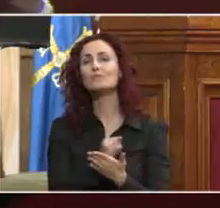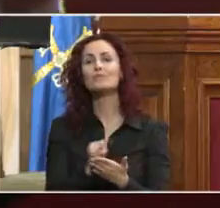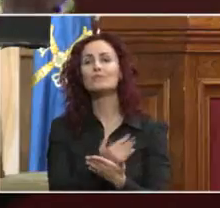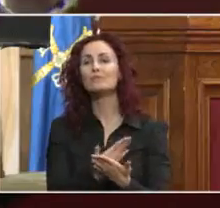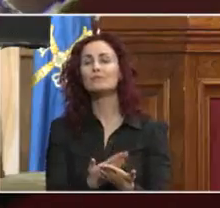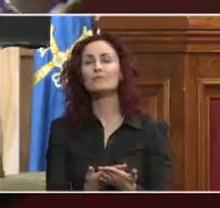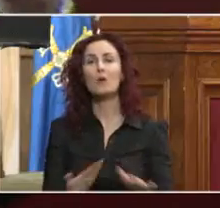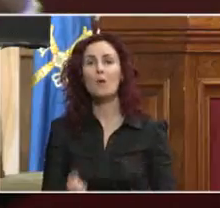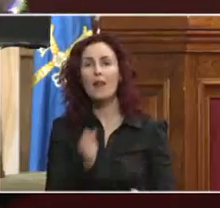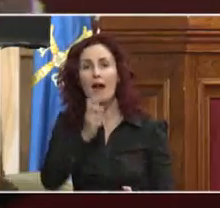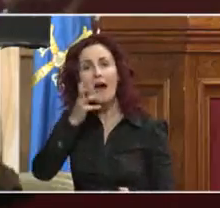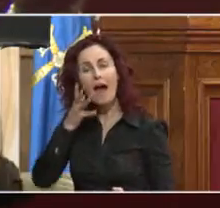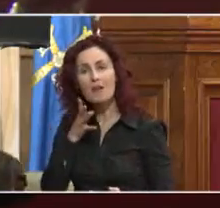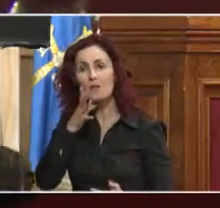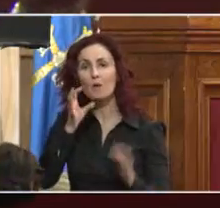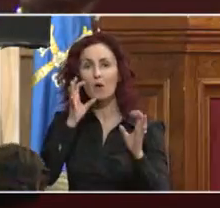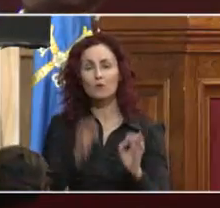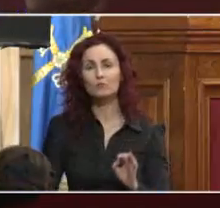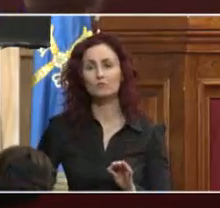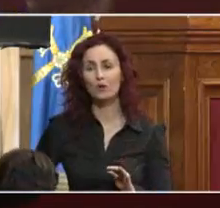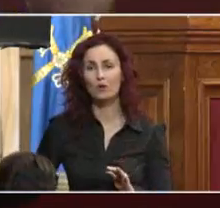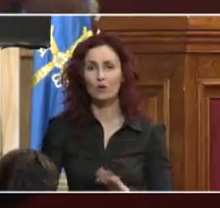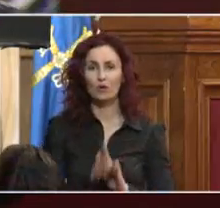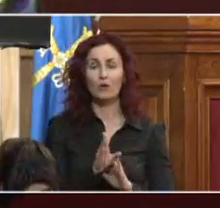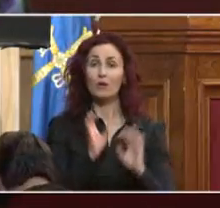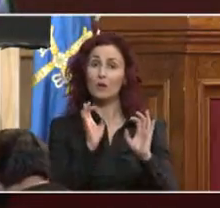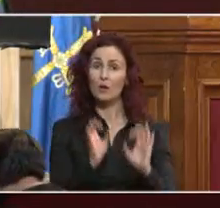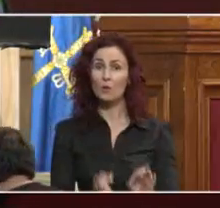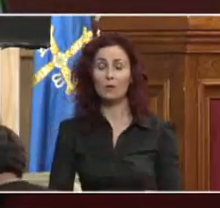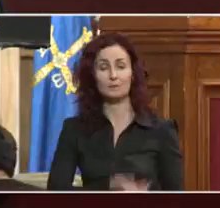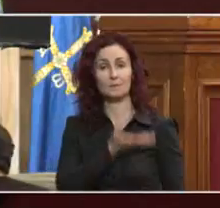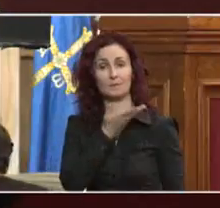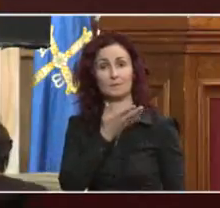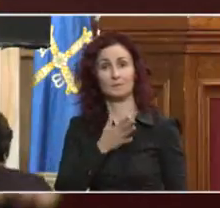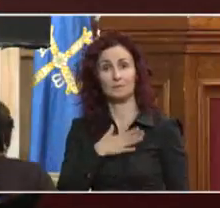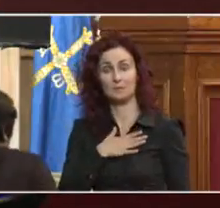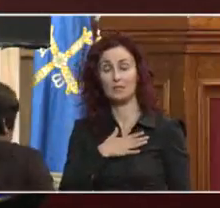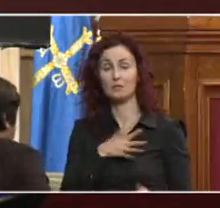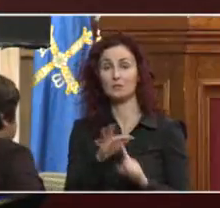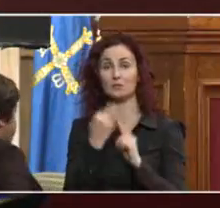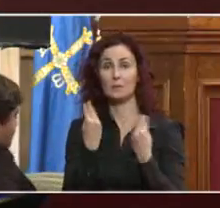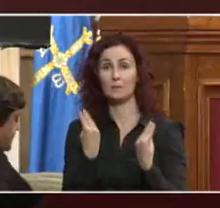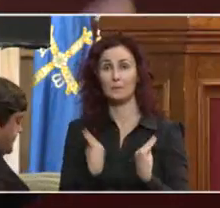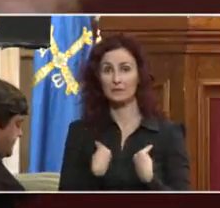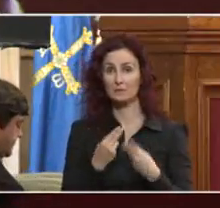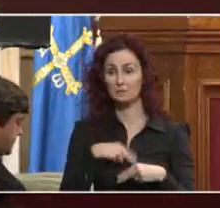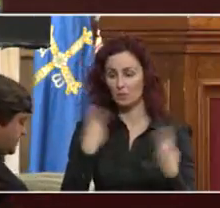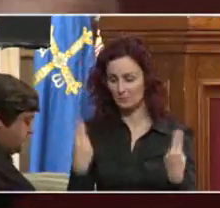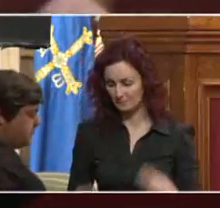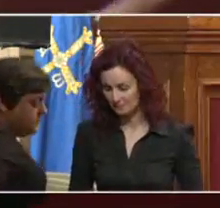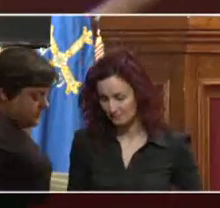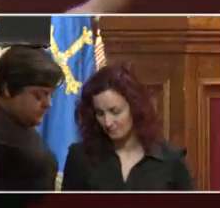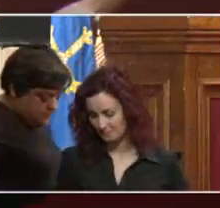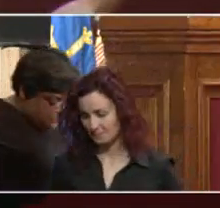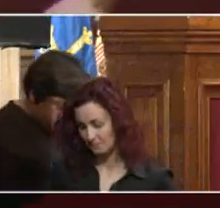obras de hace muchos años que las seguimos haciendo con el mismo espíritu de nuestra parte y la misma aceptación por parte del público. Esa